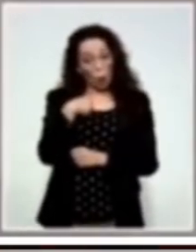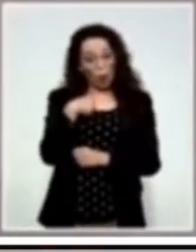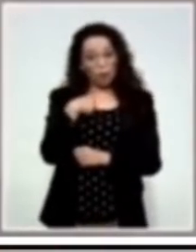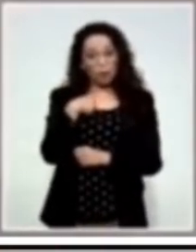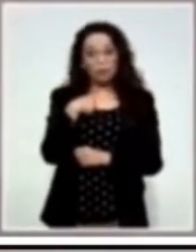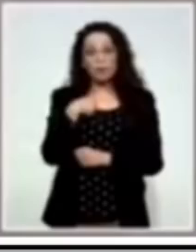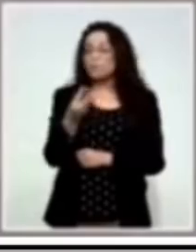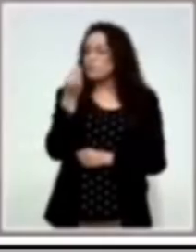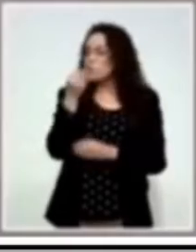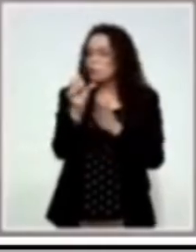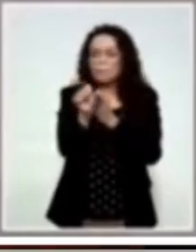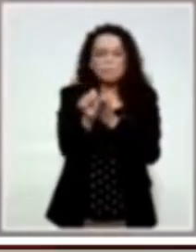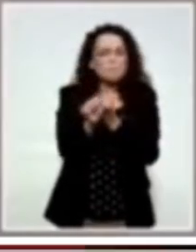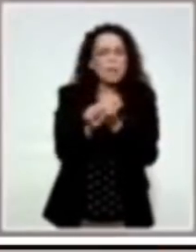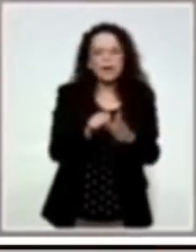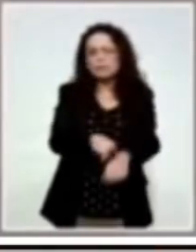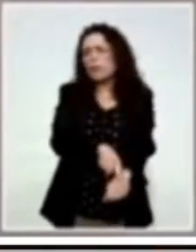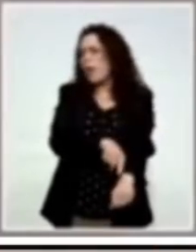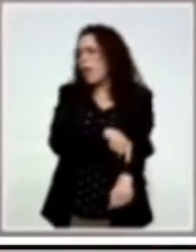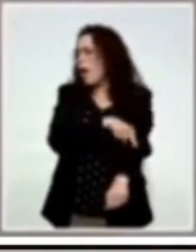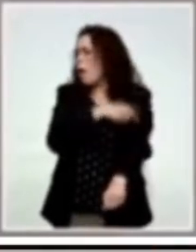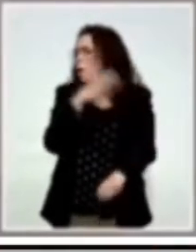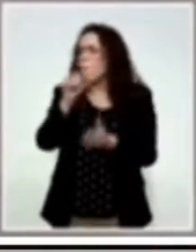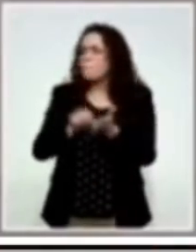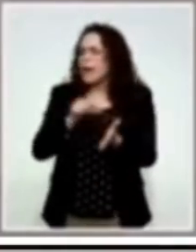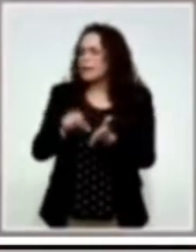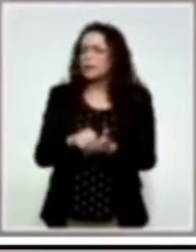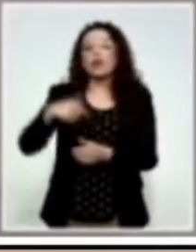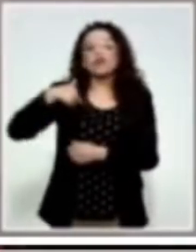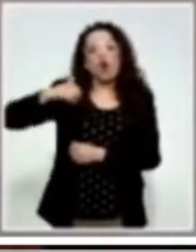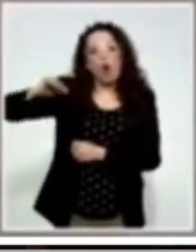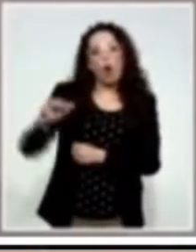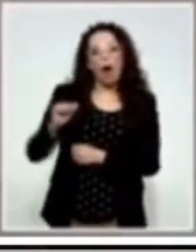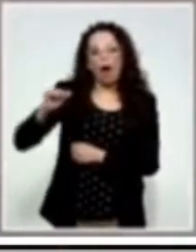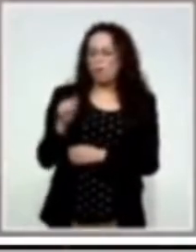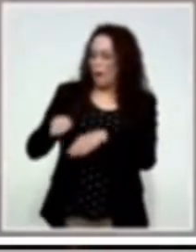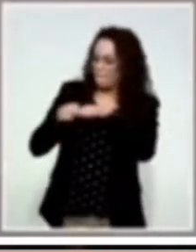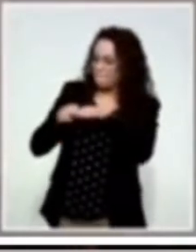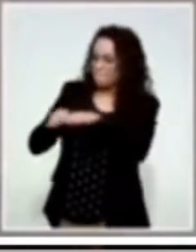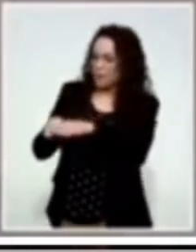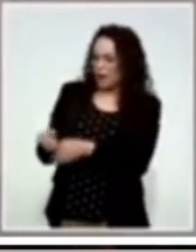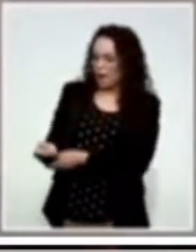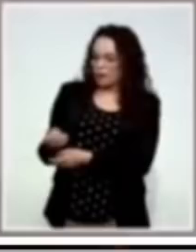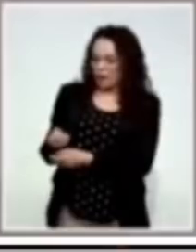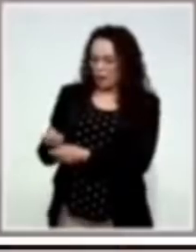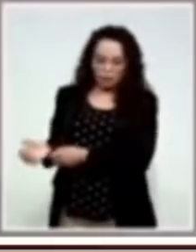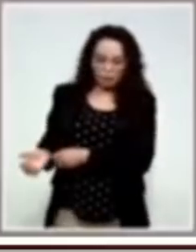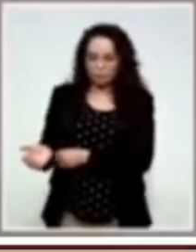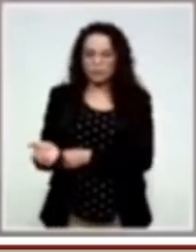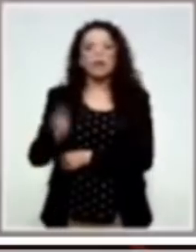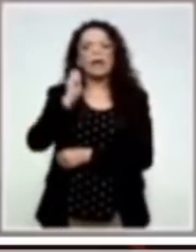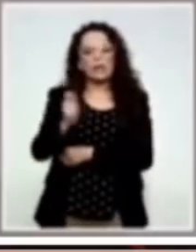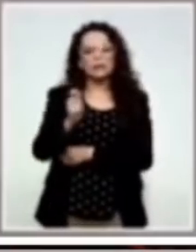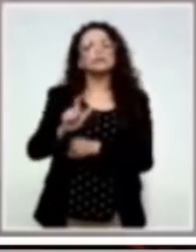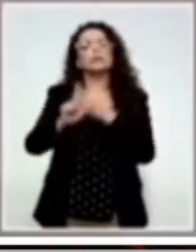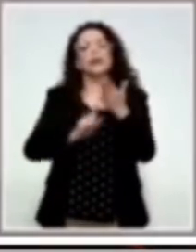durante meses y meses y meses el proyecto del ministro Franco sobre la ley de industria eléctrica